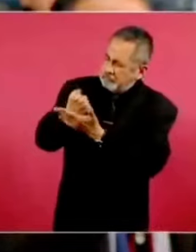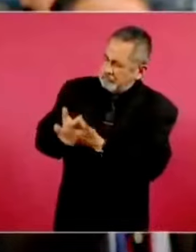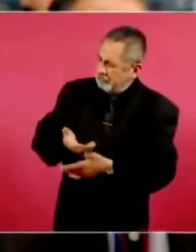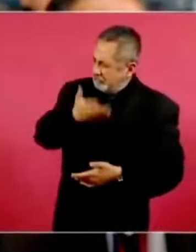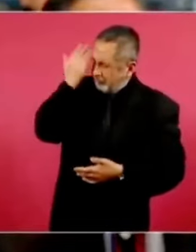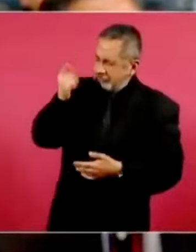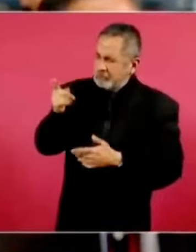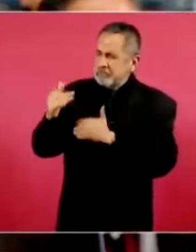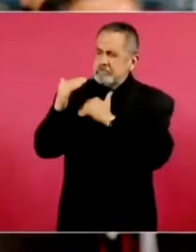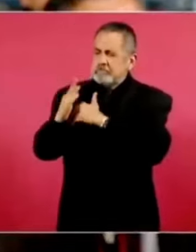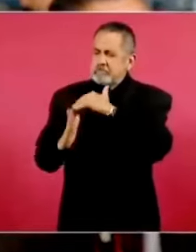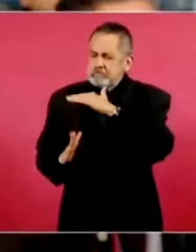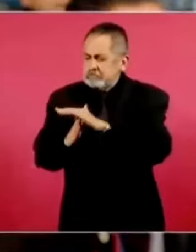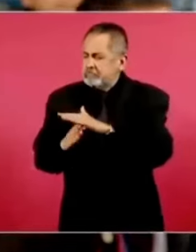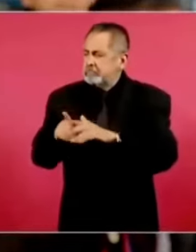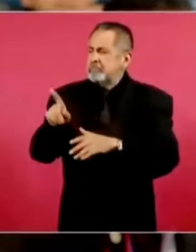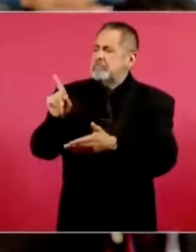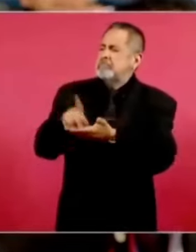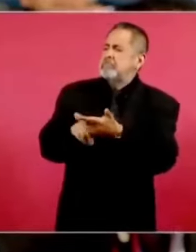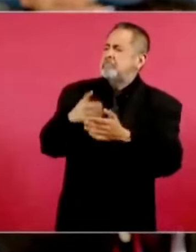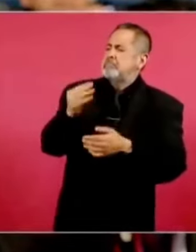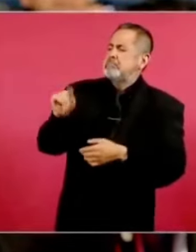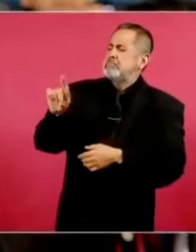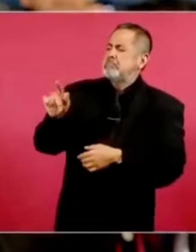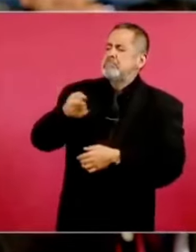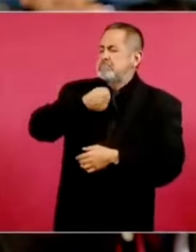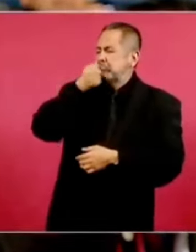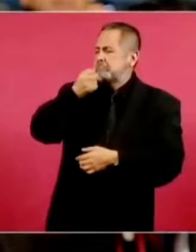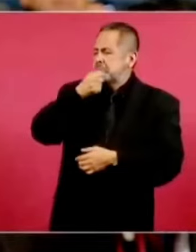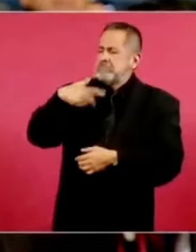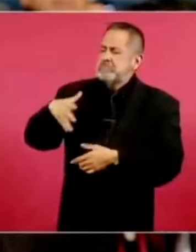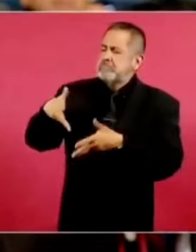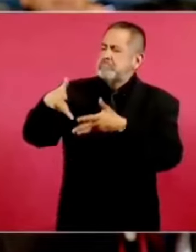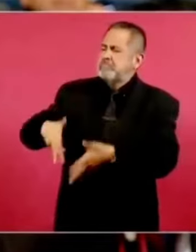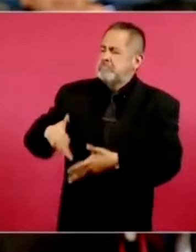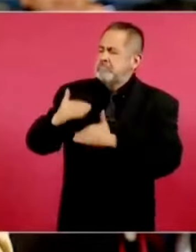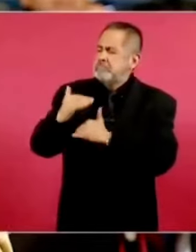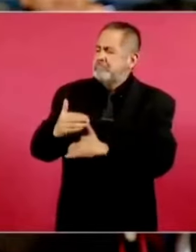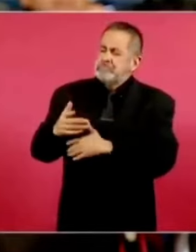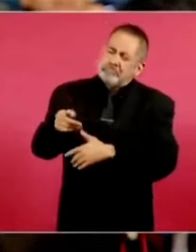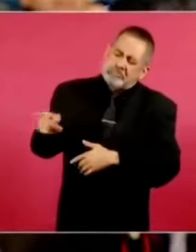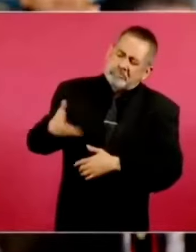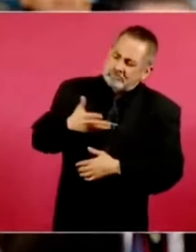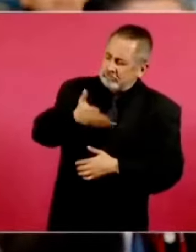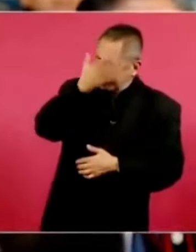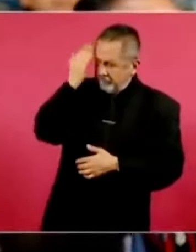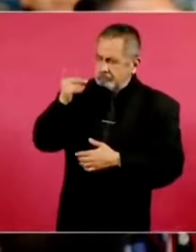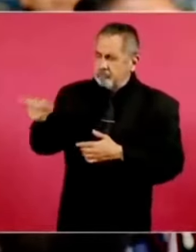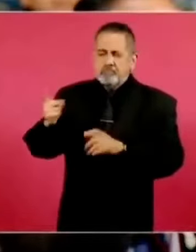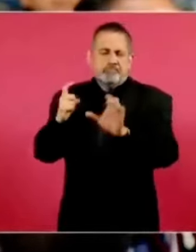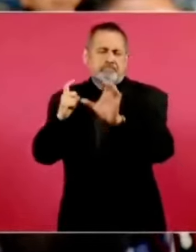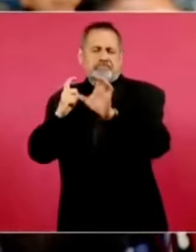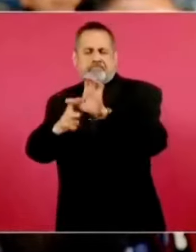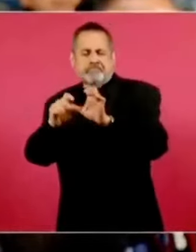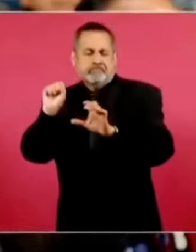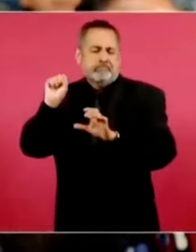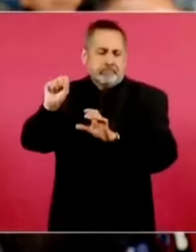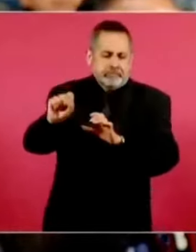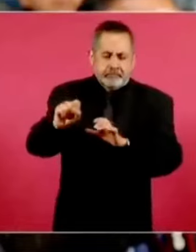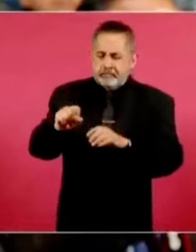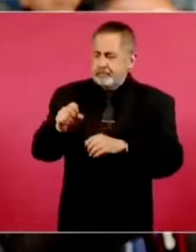quedado estancado en los años 70 y que quería estatizar todo, que usted era un comunista al cierre